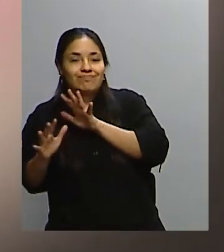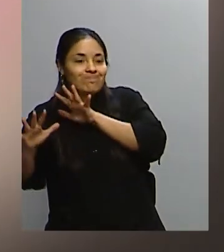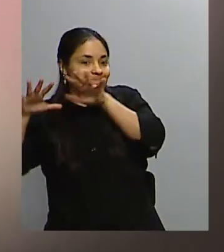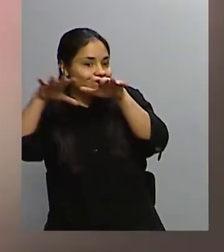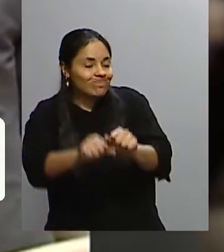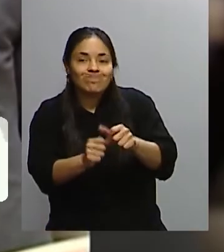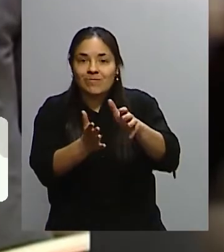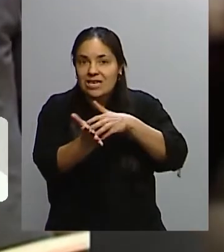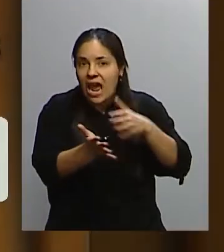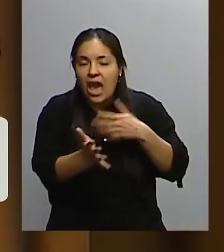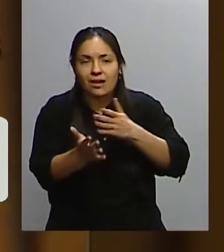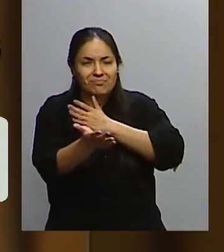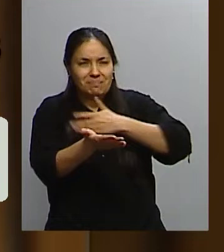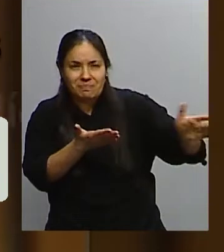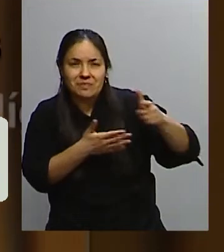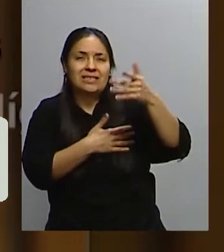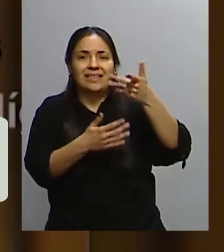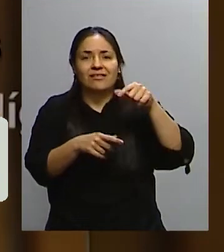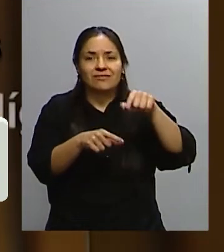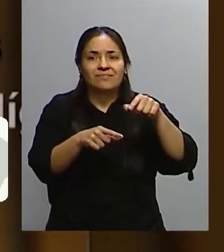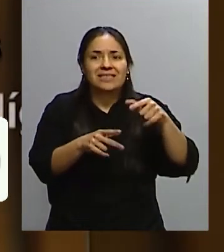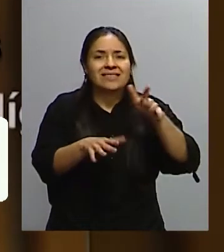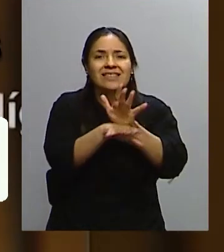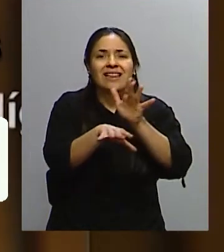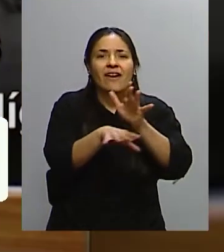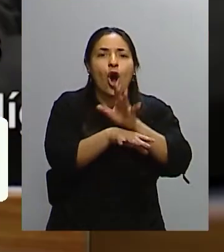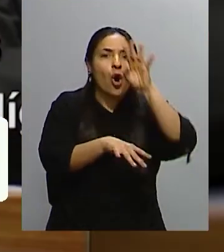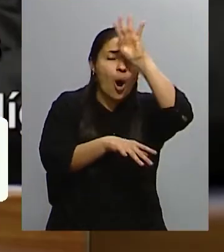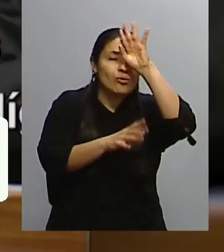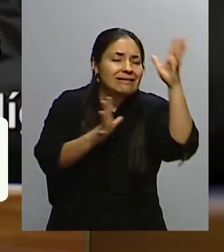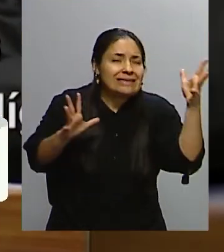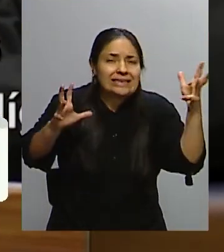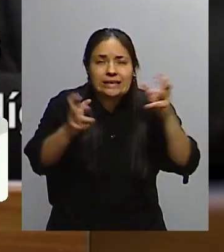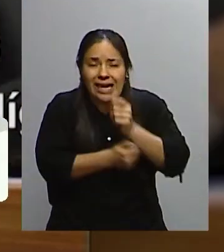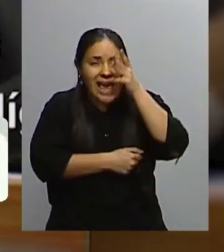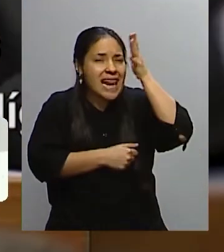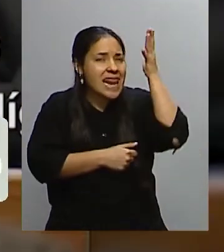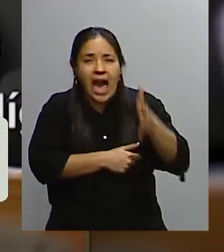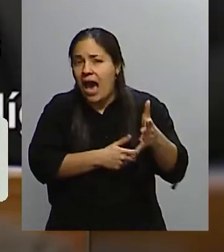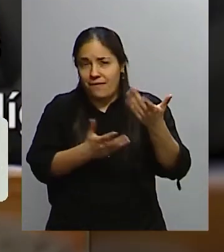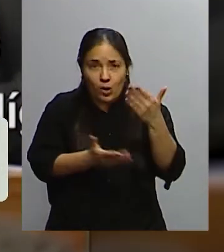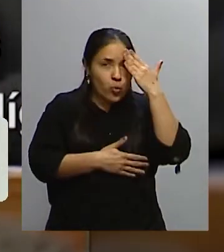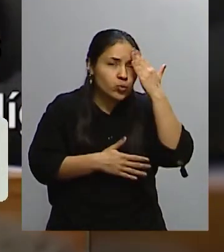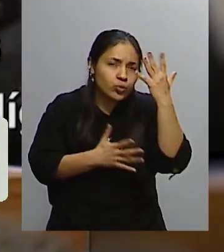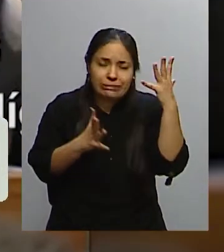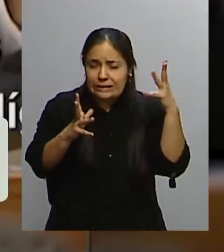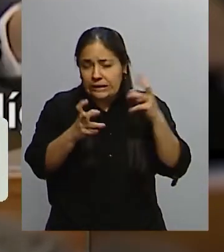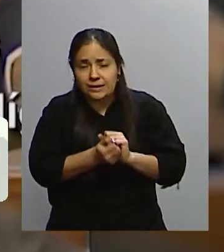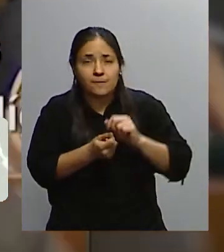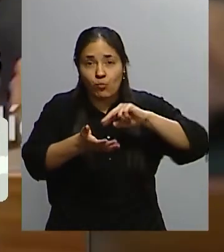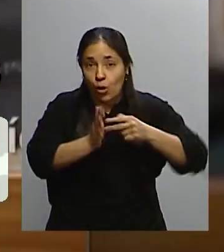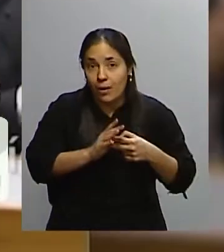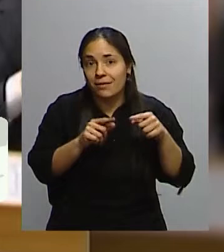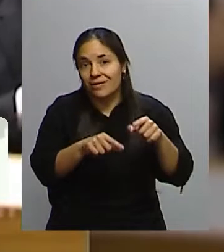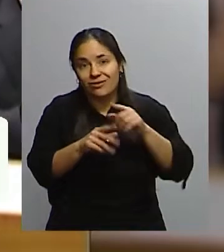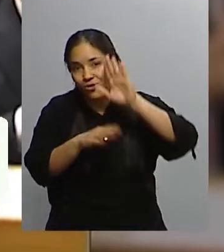una gran catástrofe para los pueblos indígenas, y eso fue perpetuado después por la República independiente. Y esto